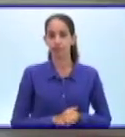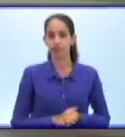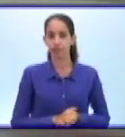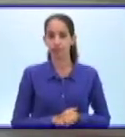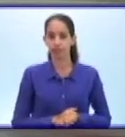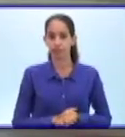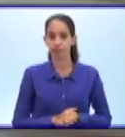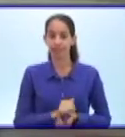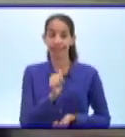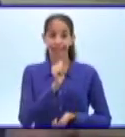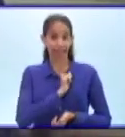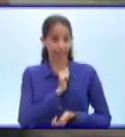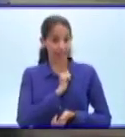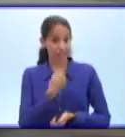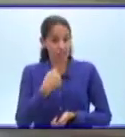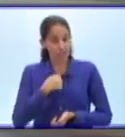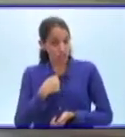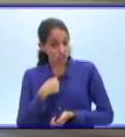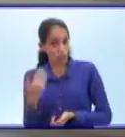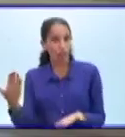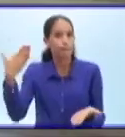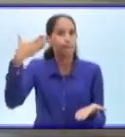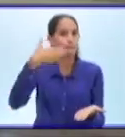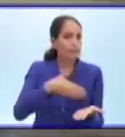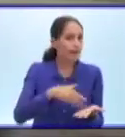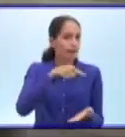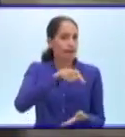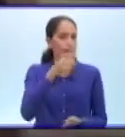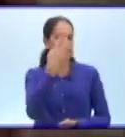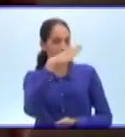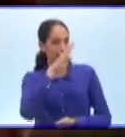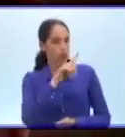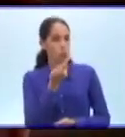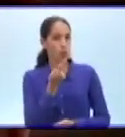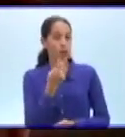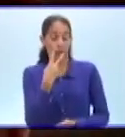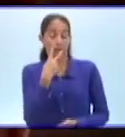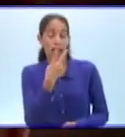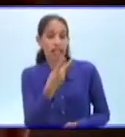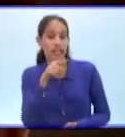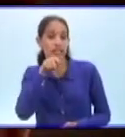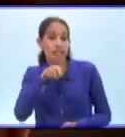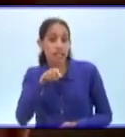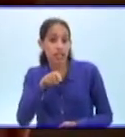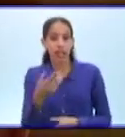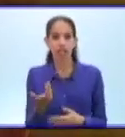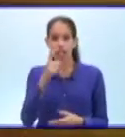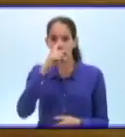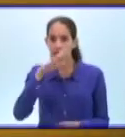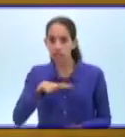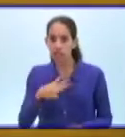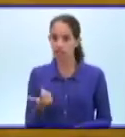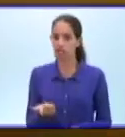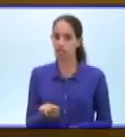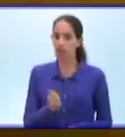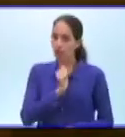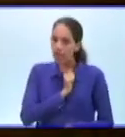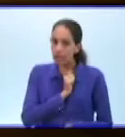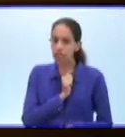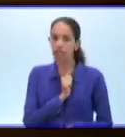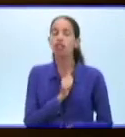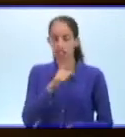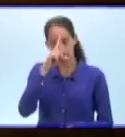Ella quiere que yo vaya a Cuba, ella quiere que yo que atienda al niño. No, ella quiere lo que quiere cualquier madre, pero Carmen fue